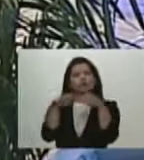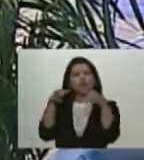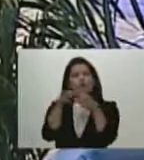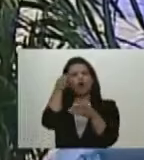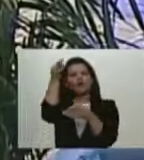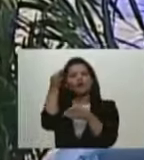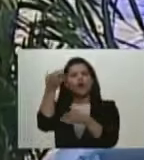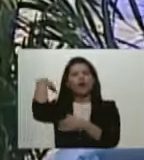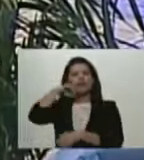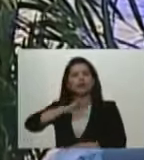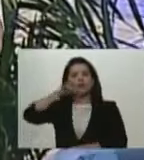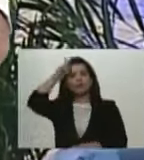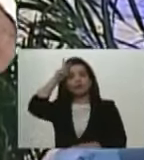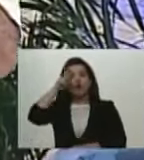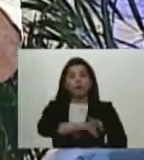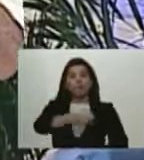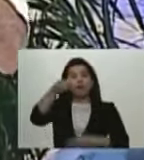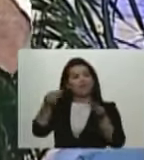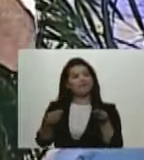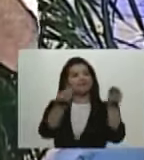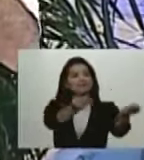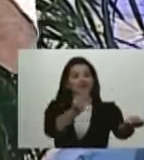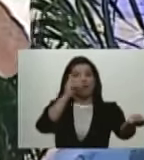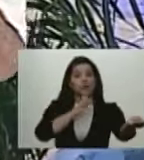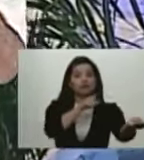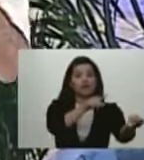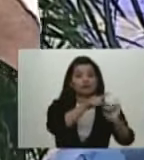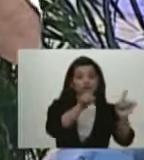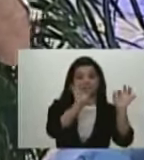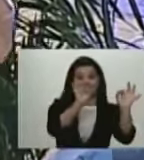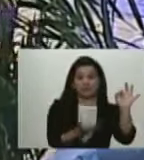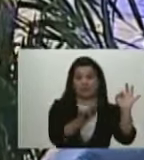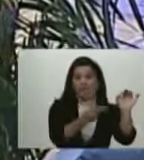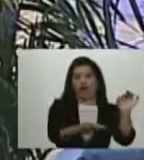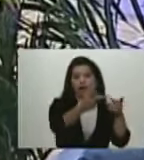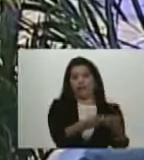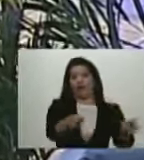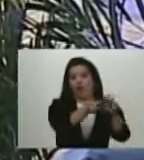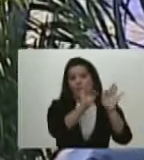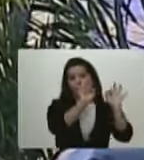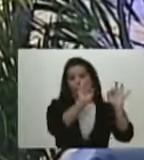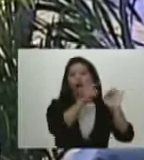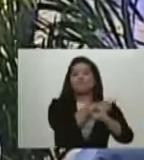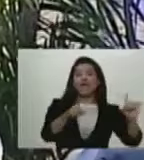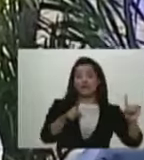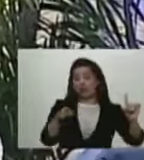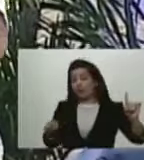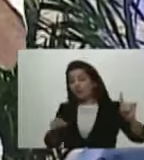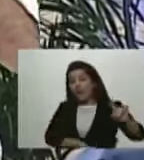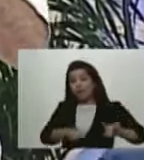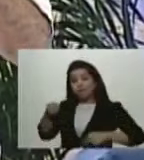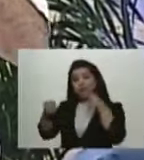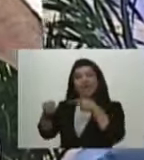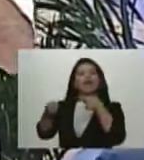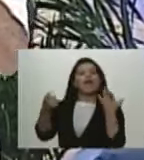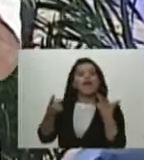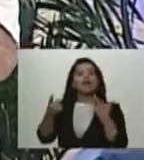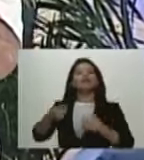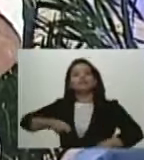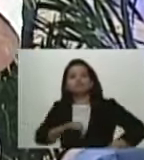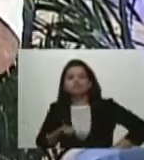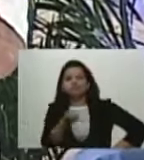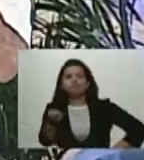que esta es una espada de guerra, que es la espada de combate que usó el libertador Simón Bolívar. Por eso